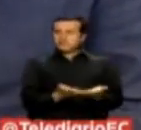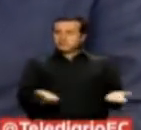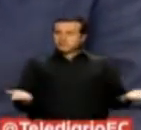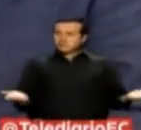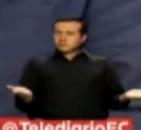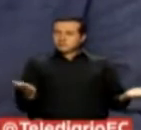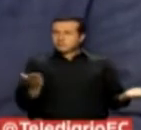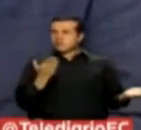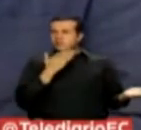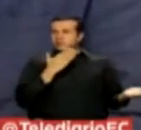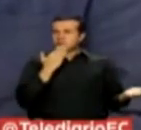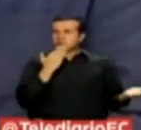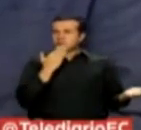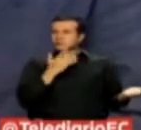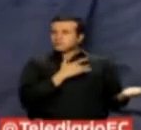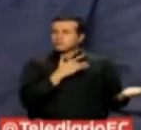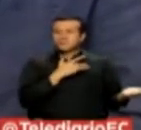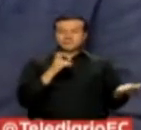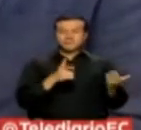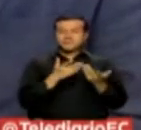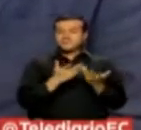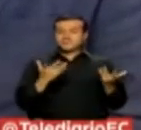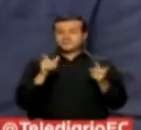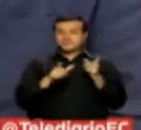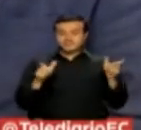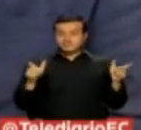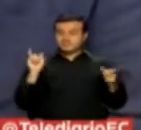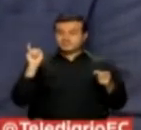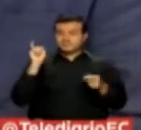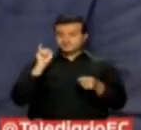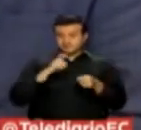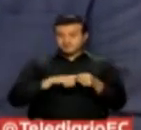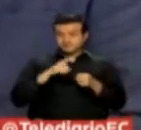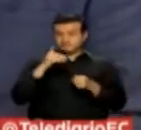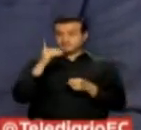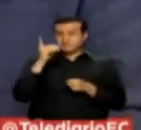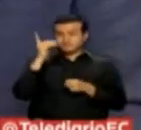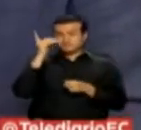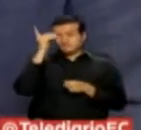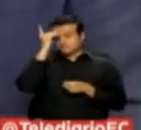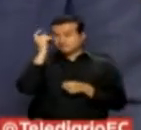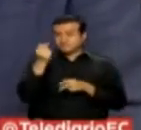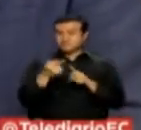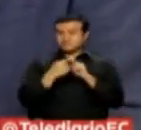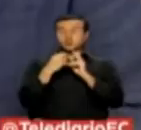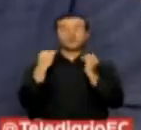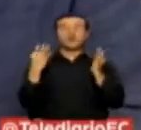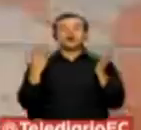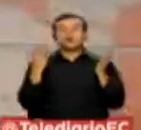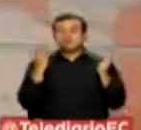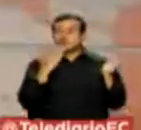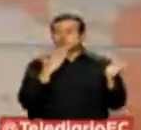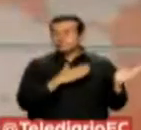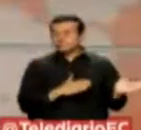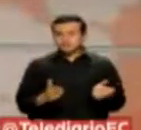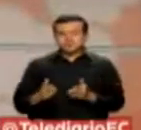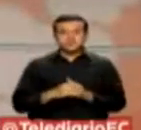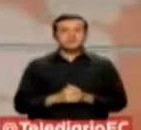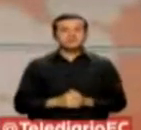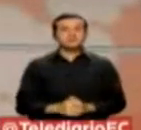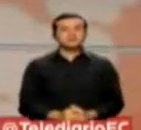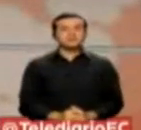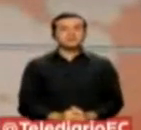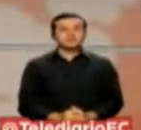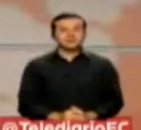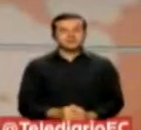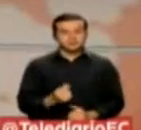un motivo de gran expectativa. ¿Qué personas pueden acceder? ¿A qué montos? ¿Con qué fines? Sí, estos